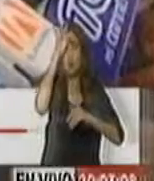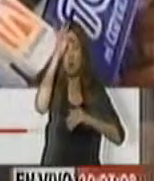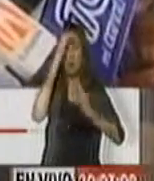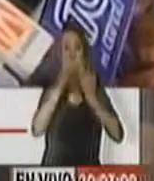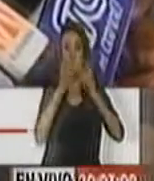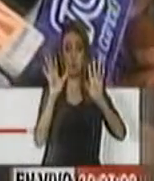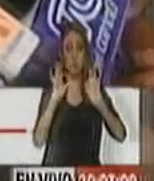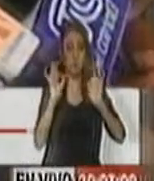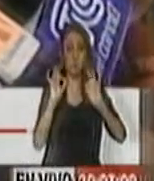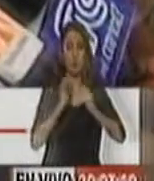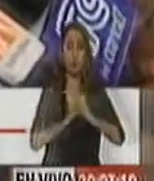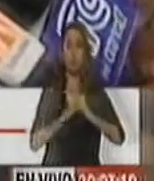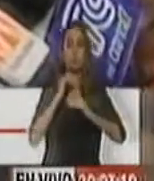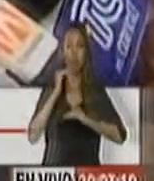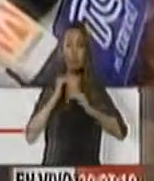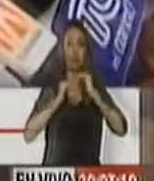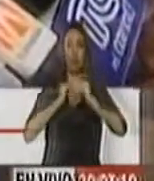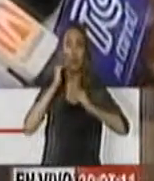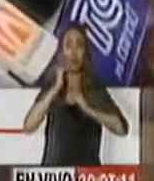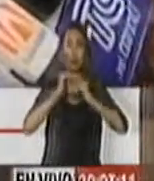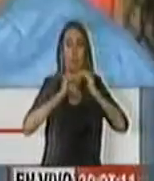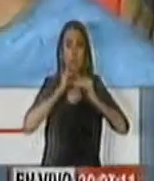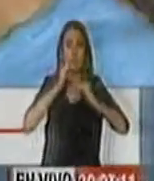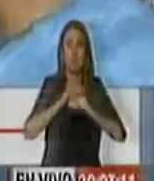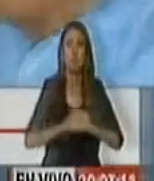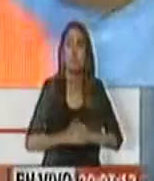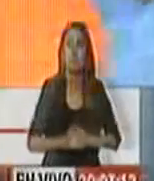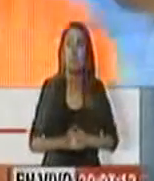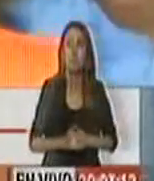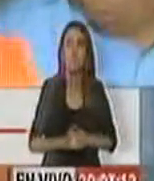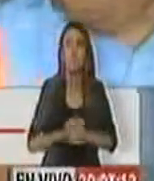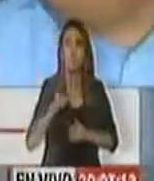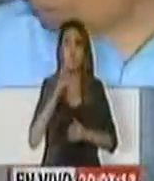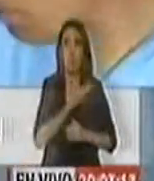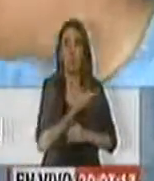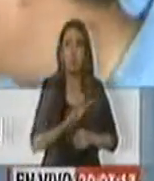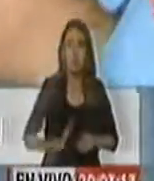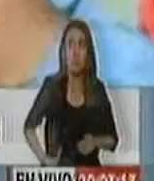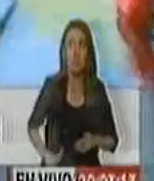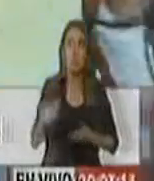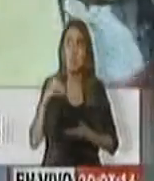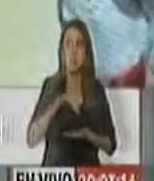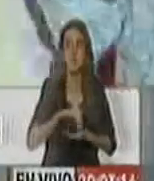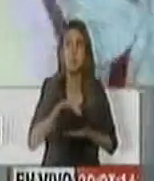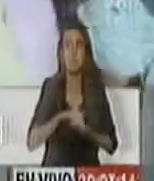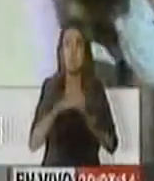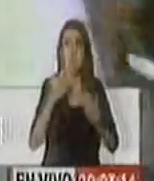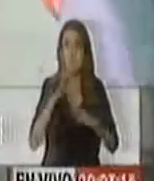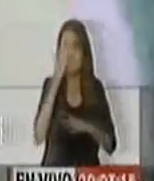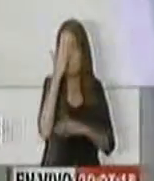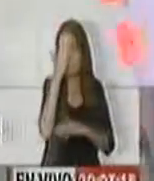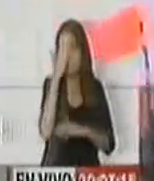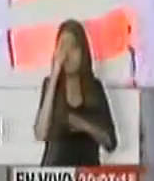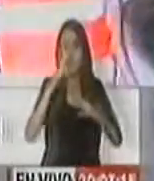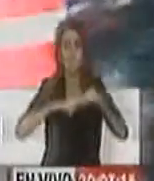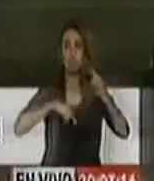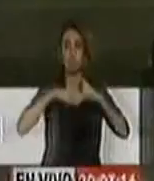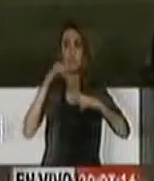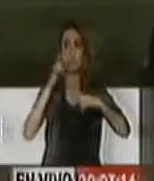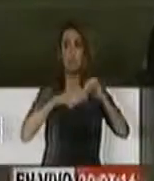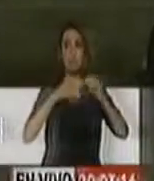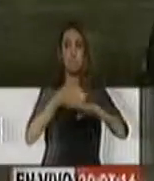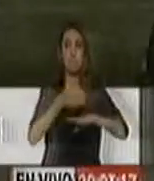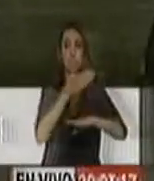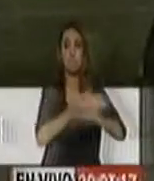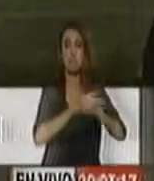puede abrir de un día para el otro, tienen que irse habilitando las áreas poco a poco. El segundo mandatario indicó que se continúa identificando las obras que han sido